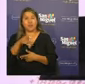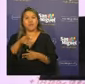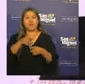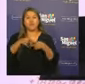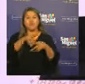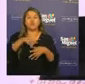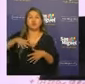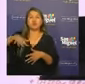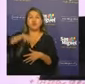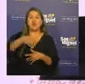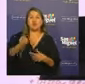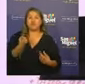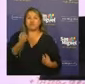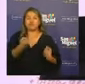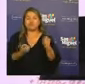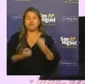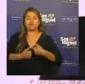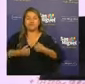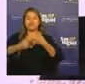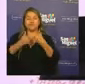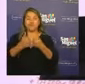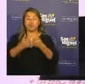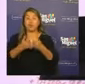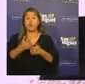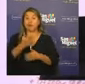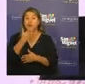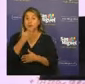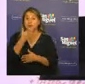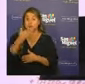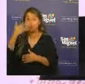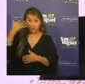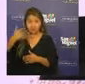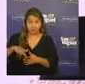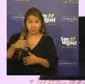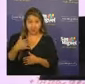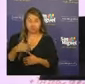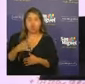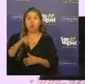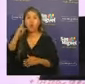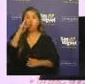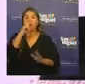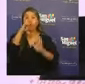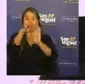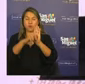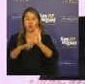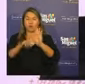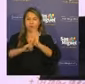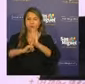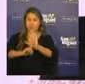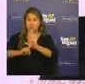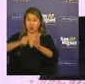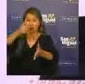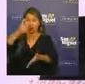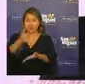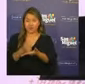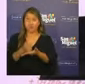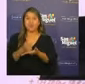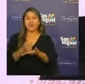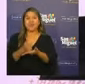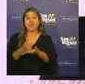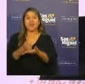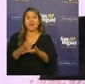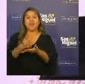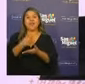vigorosa. Y por último, no menos importante, el último proyecto que presentó la alcaldesa, que parecía un